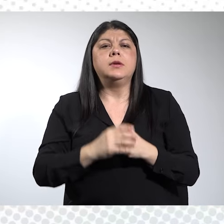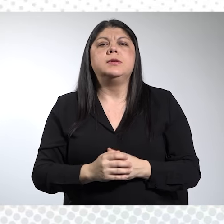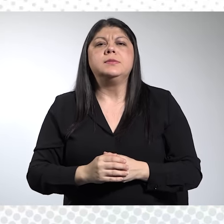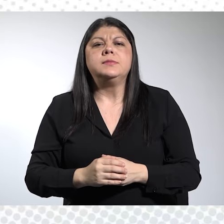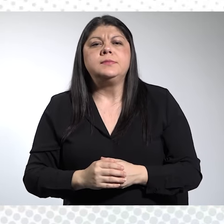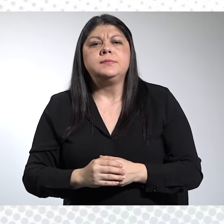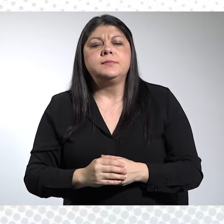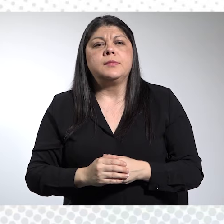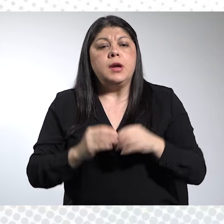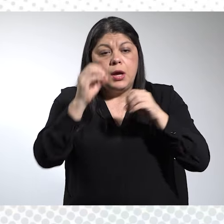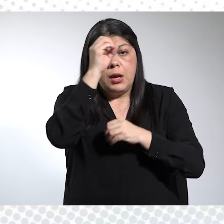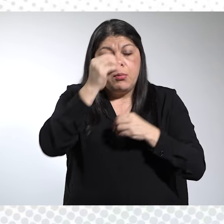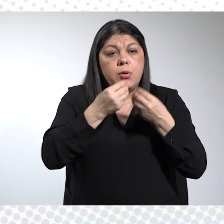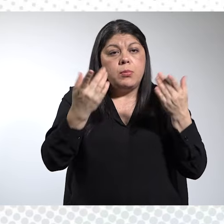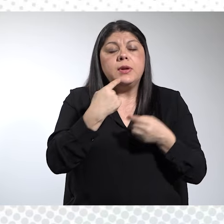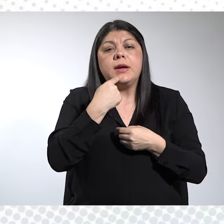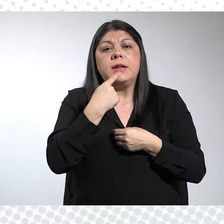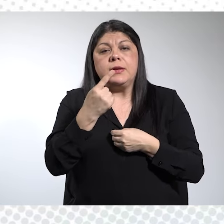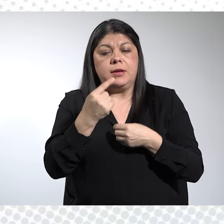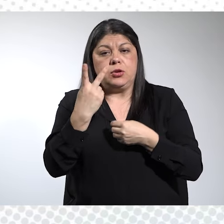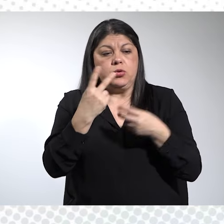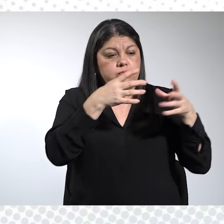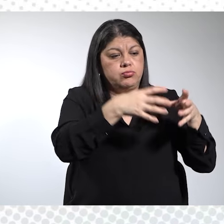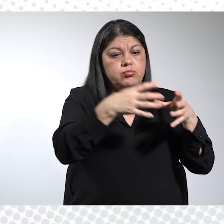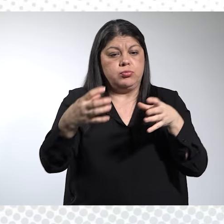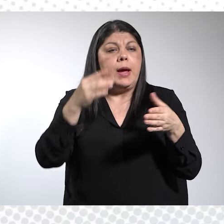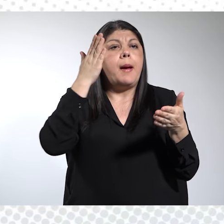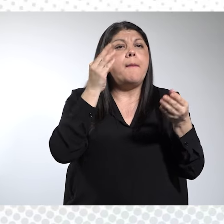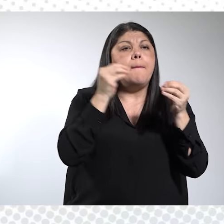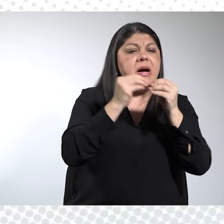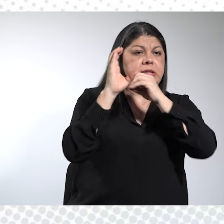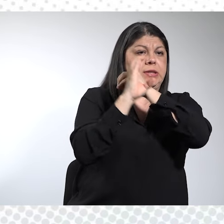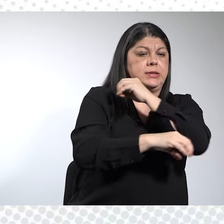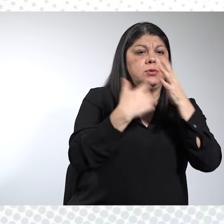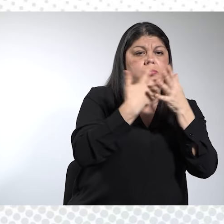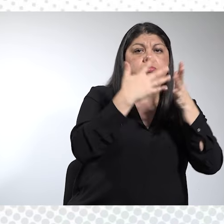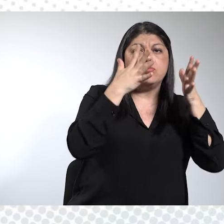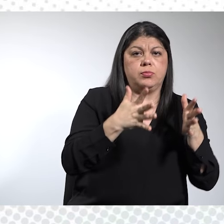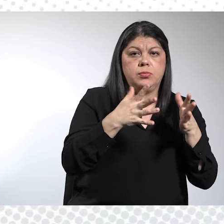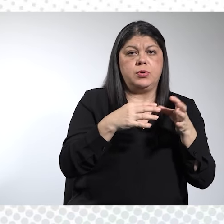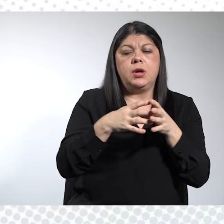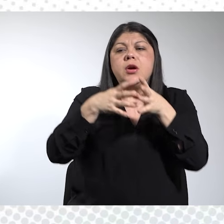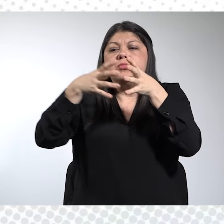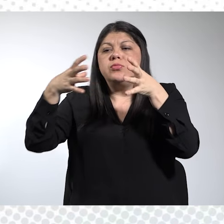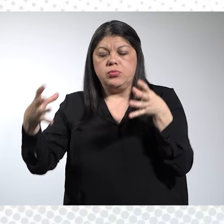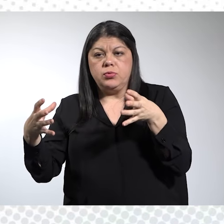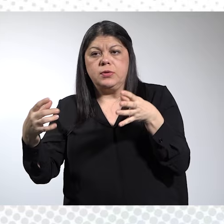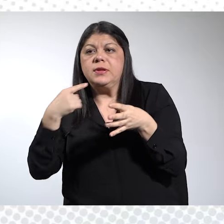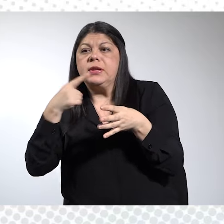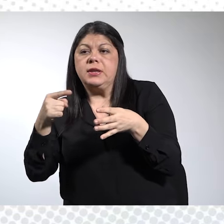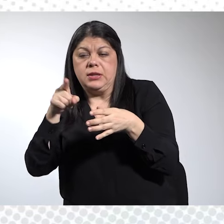última pregunta. La opinión pública se divide hoy entre aquella que exige mayor castigo para la población privada de